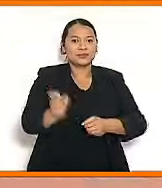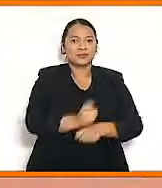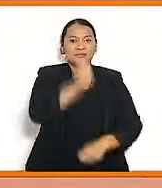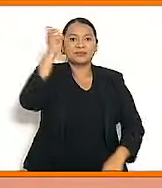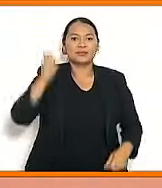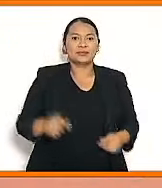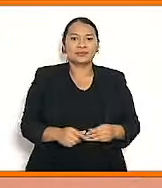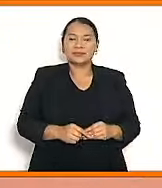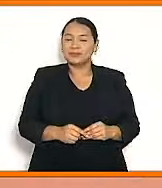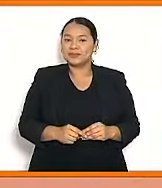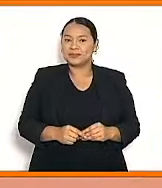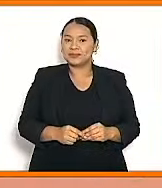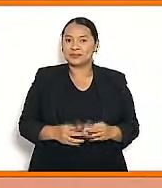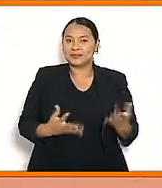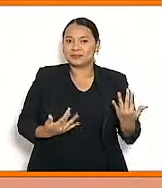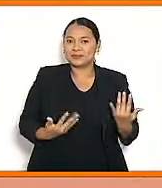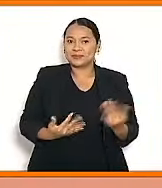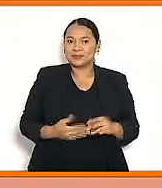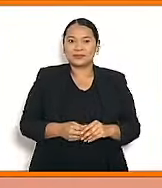es...